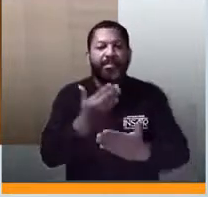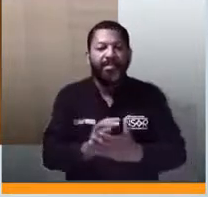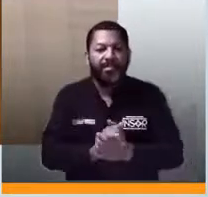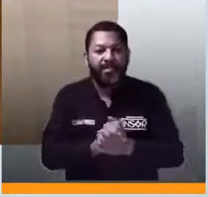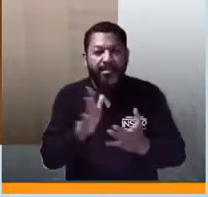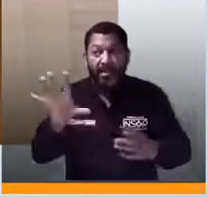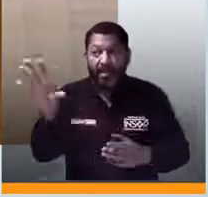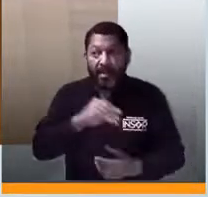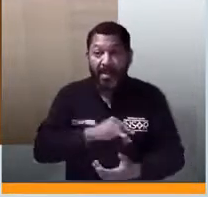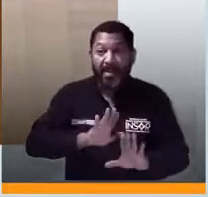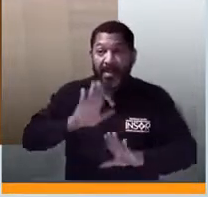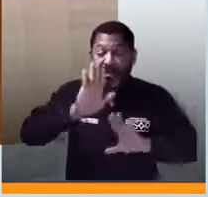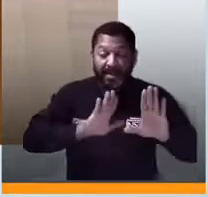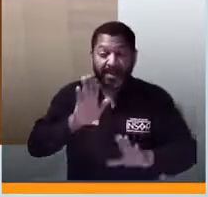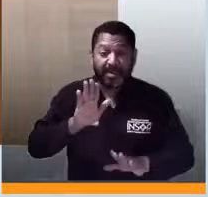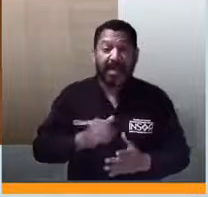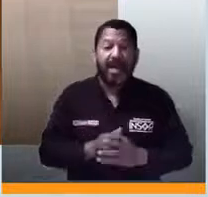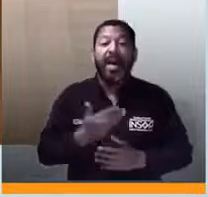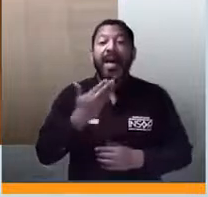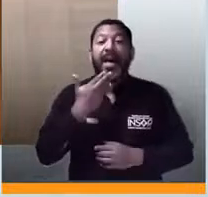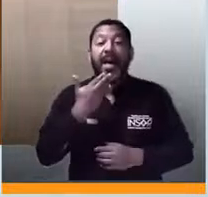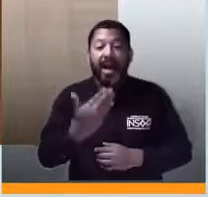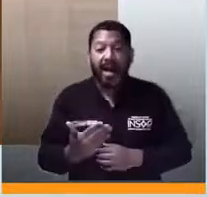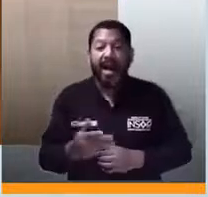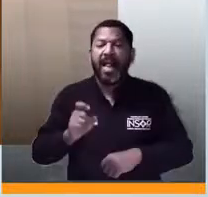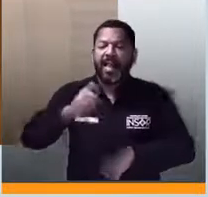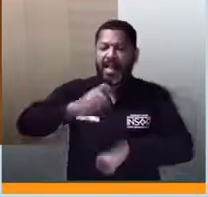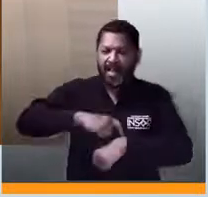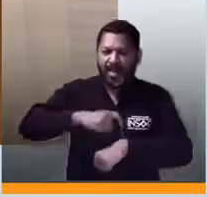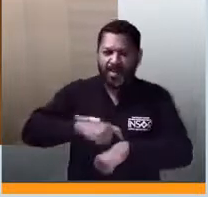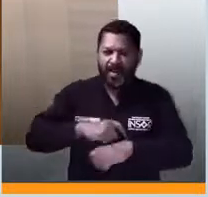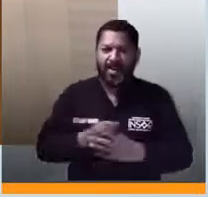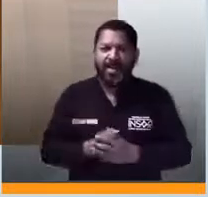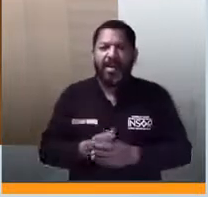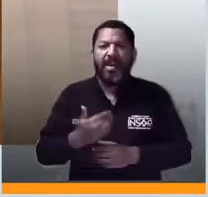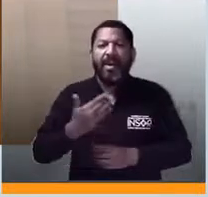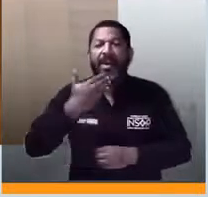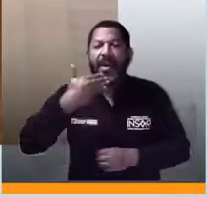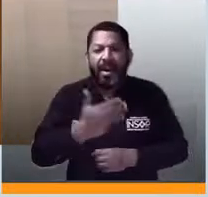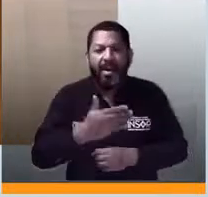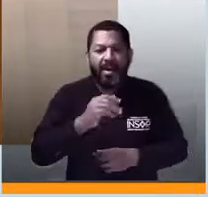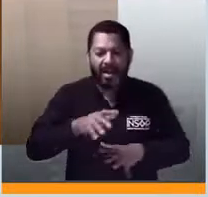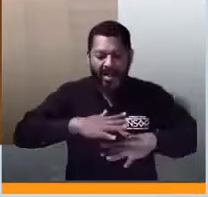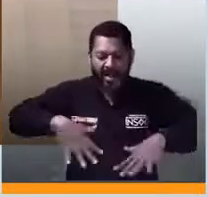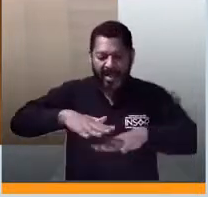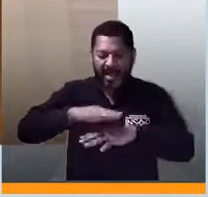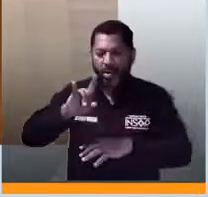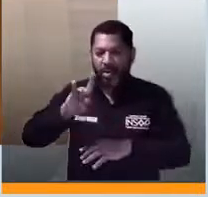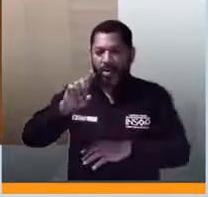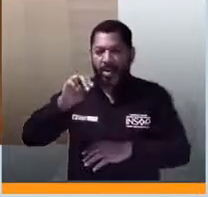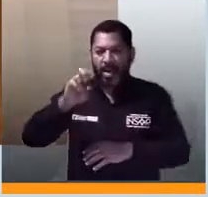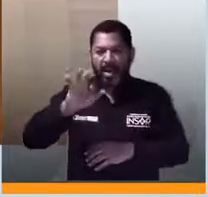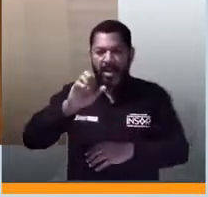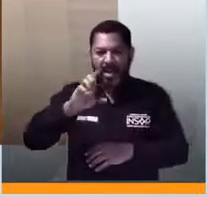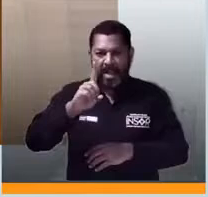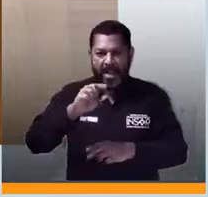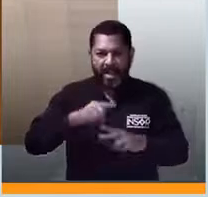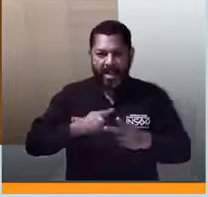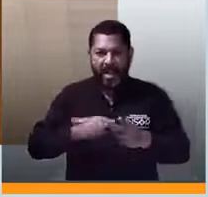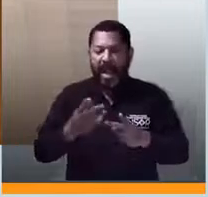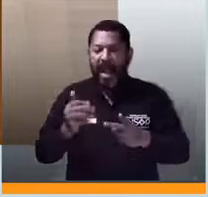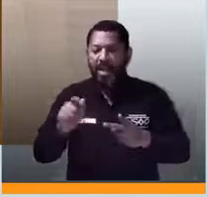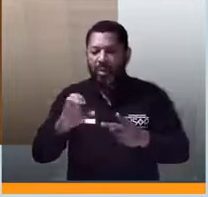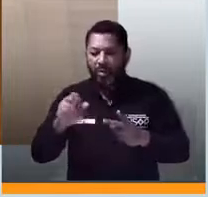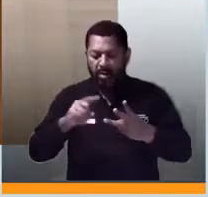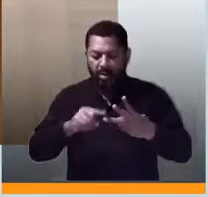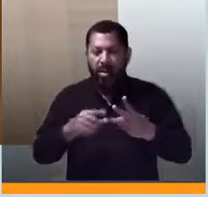su participación, muchas gracias por el tiempo. De nuevo, gracias a la Red Únete, a SCUN y al equipo